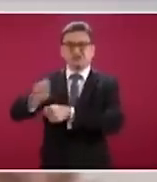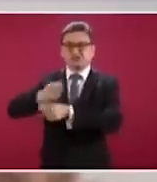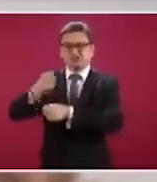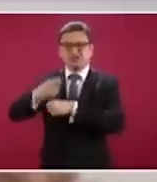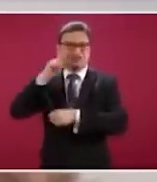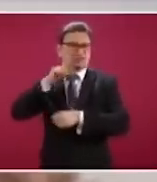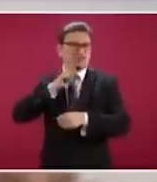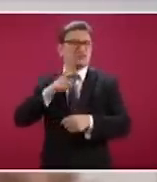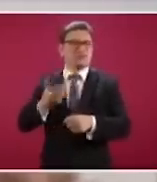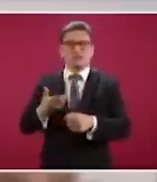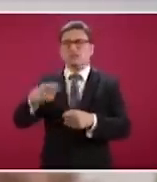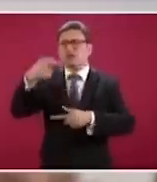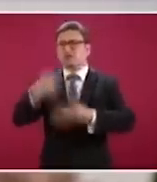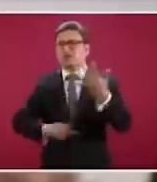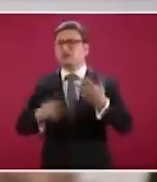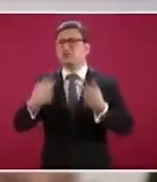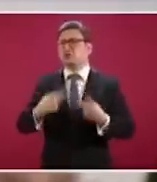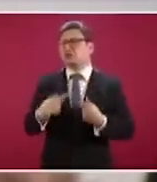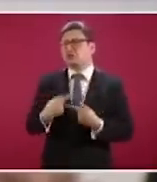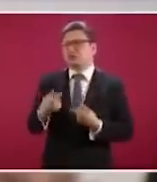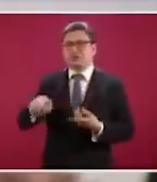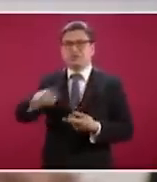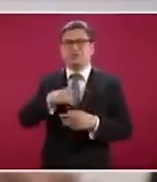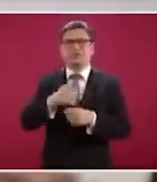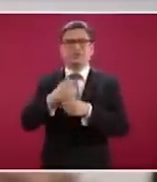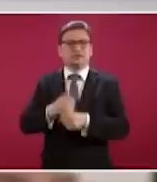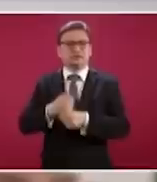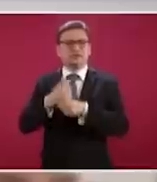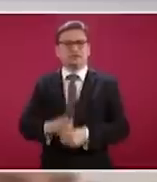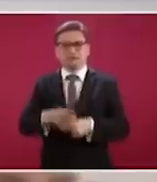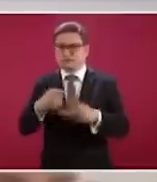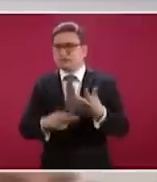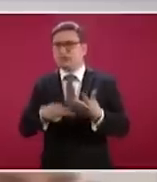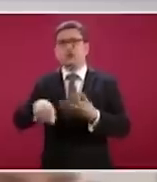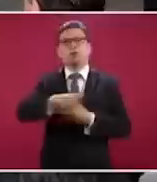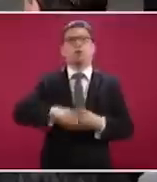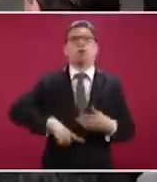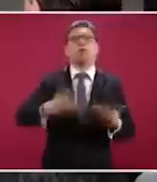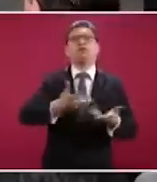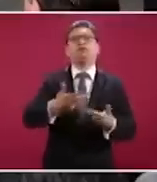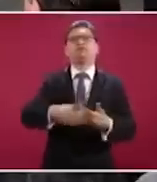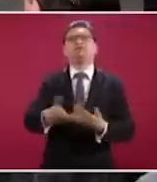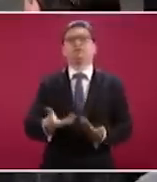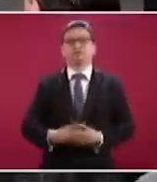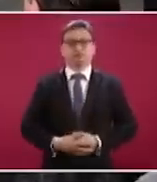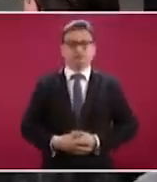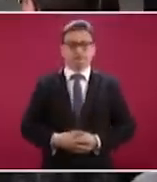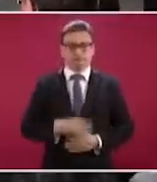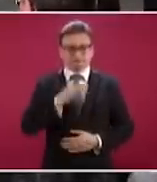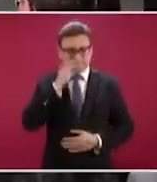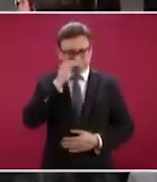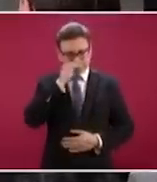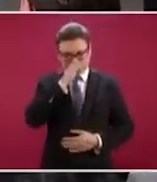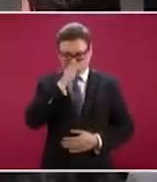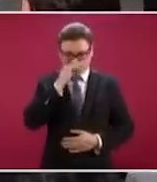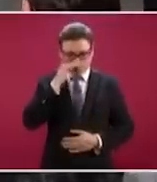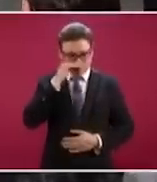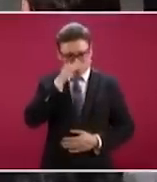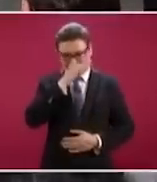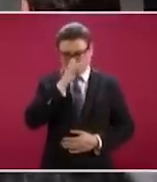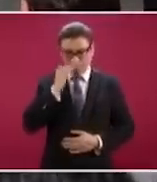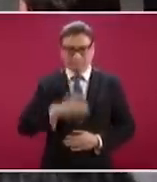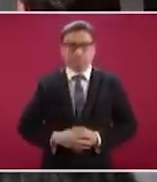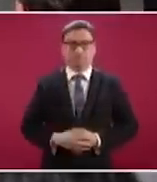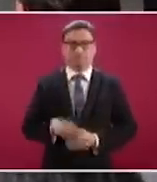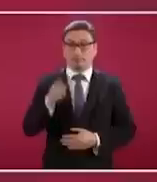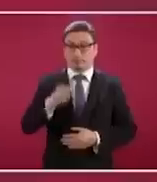de víctimas? Y si es así, ¿de qué manera implementaría esta acción de gobierno? Es tarea de la Secretaría de